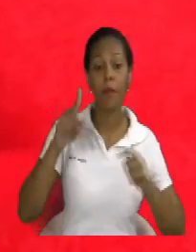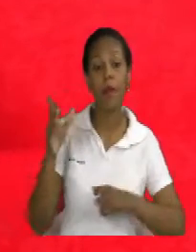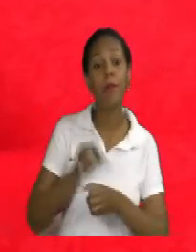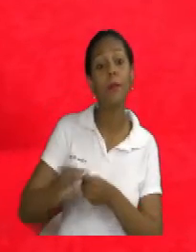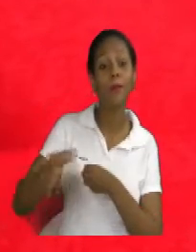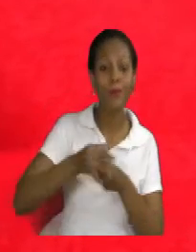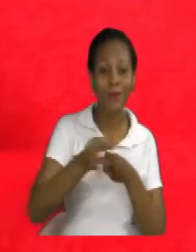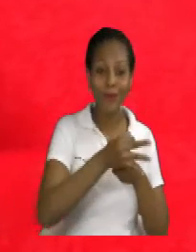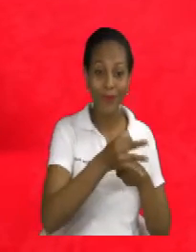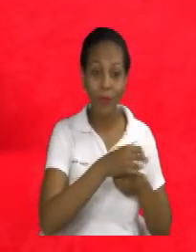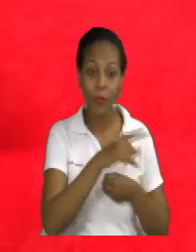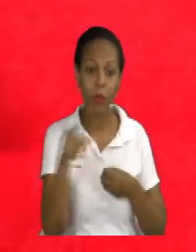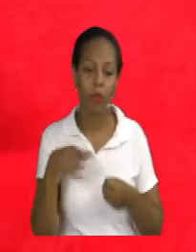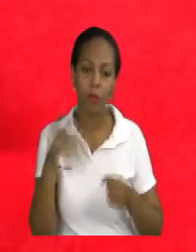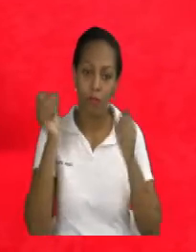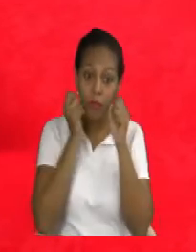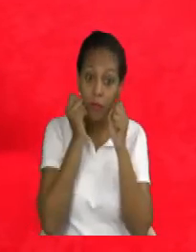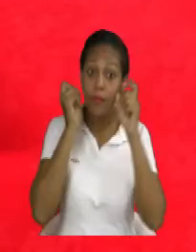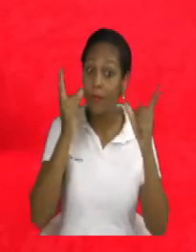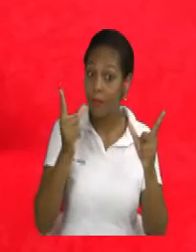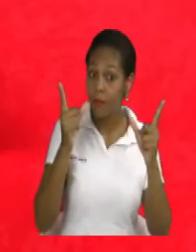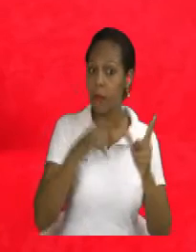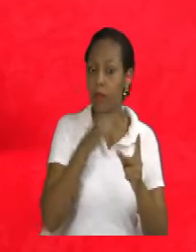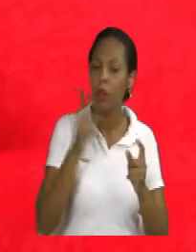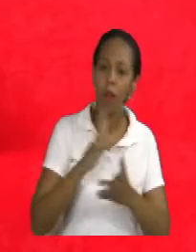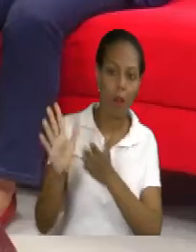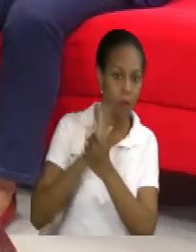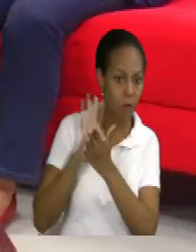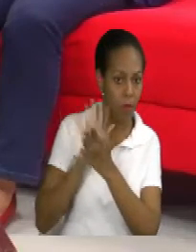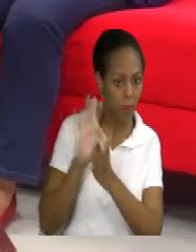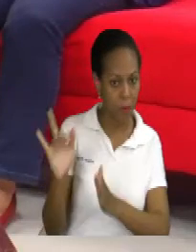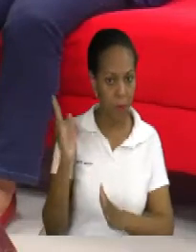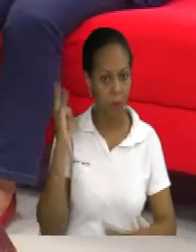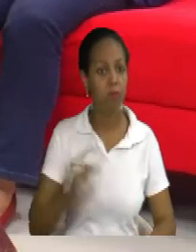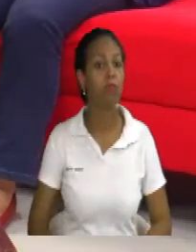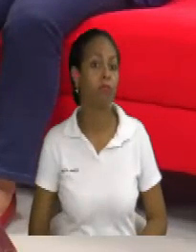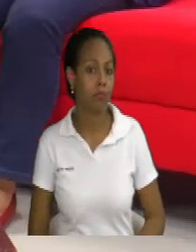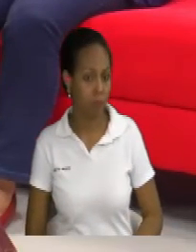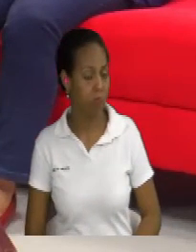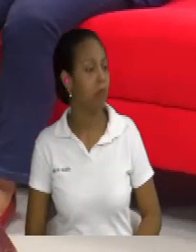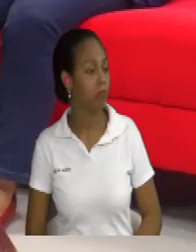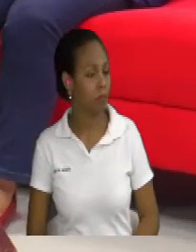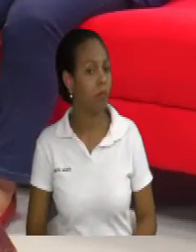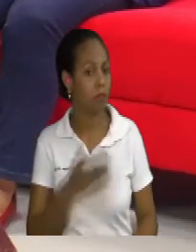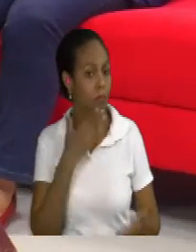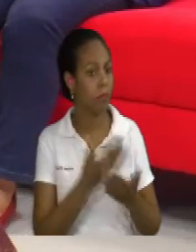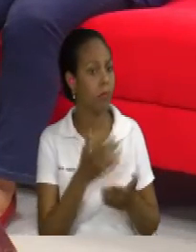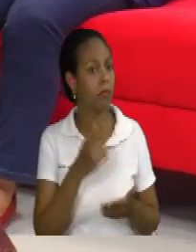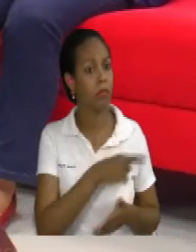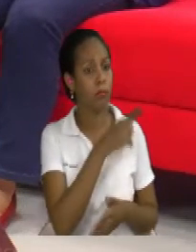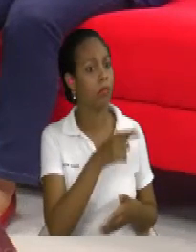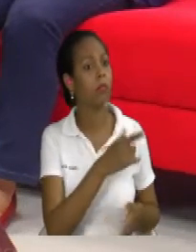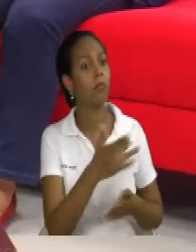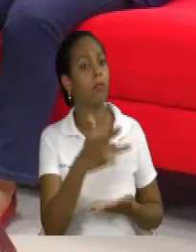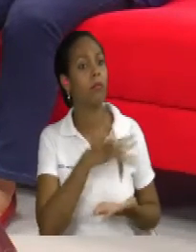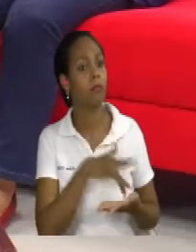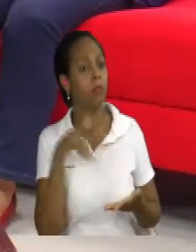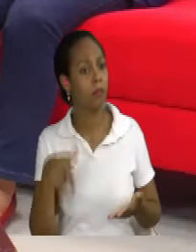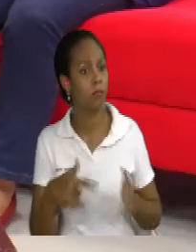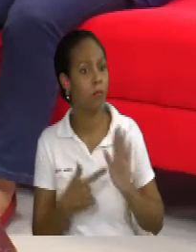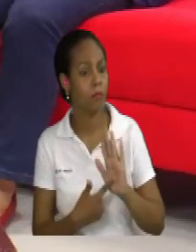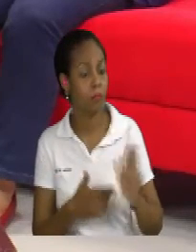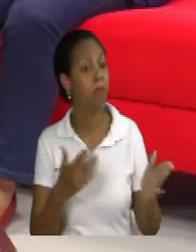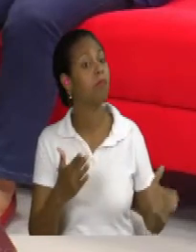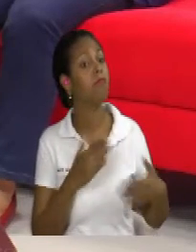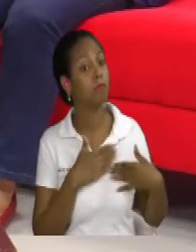estén supremamente pendientes de esta información. Bueno, muchísimas gracias a ustedes por habernos acompañado el día de hoy en nuestro programa, por